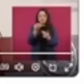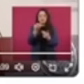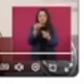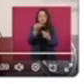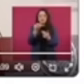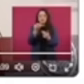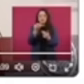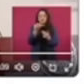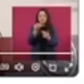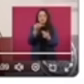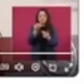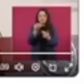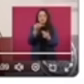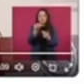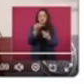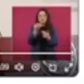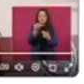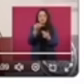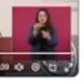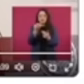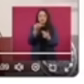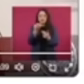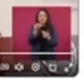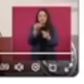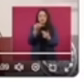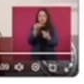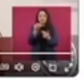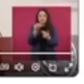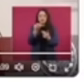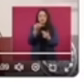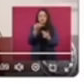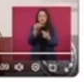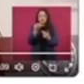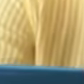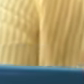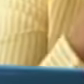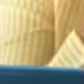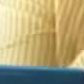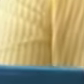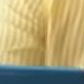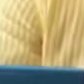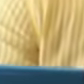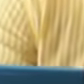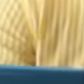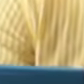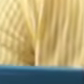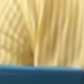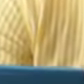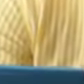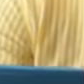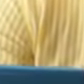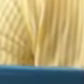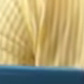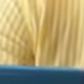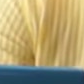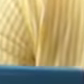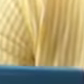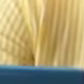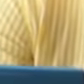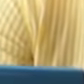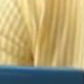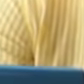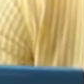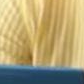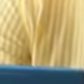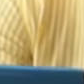durar 15 años ahí aferrados al poder. O sea, no es posible. Pero bueno, por lo pronto llego al final ya de esta transmisión. Les agradezco mucho